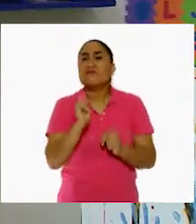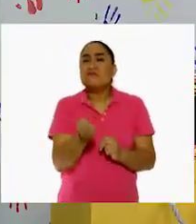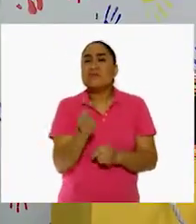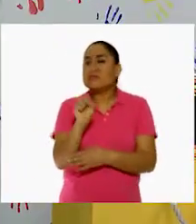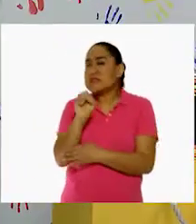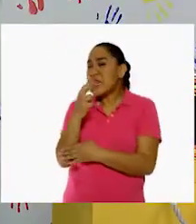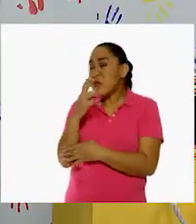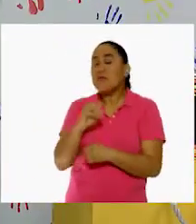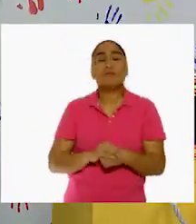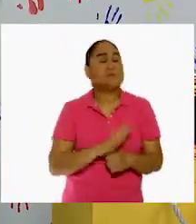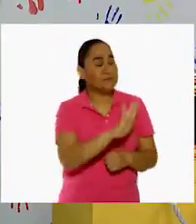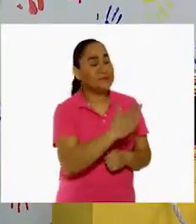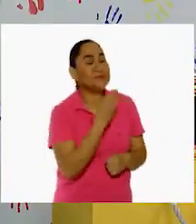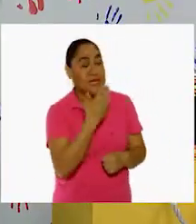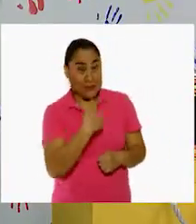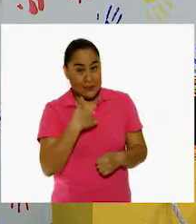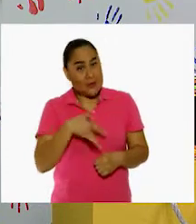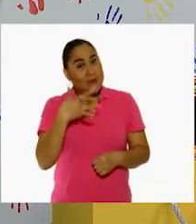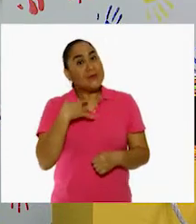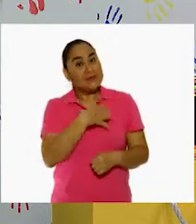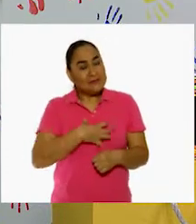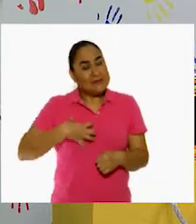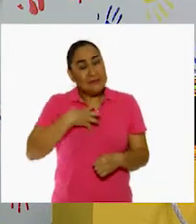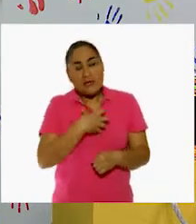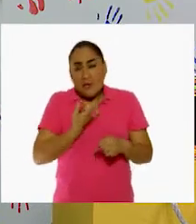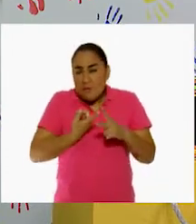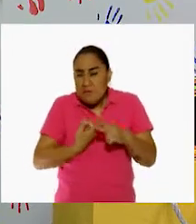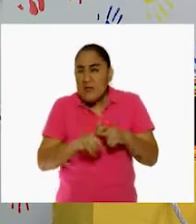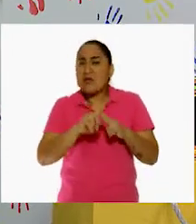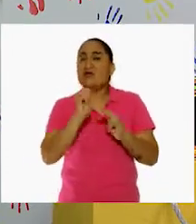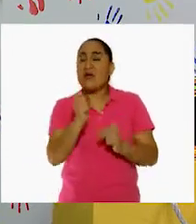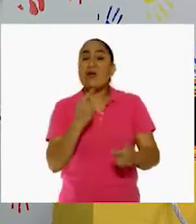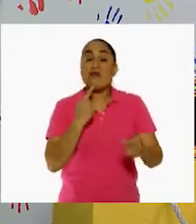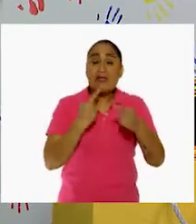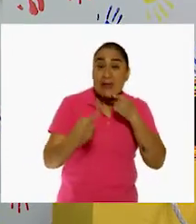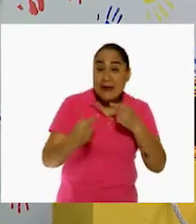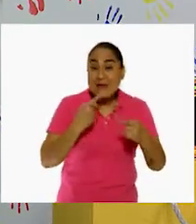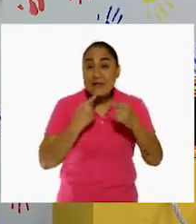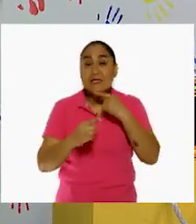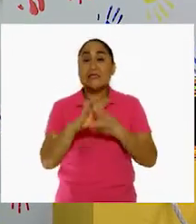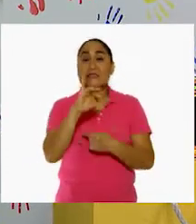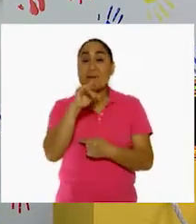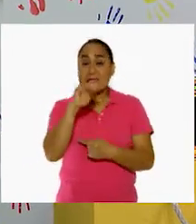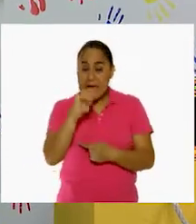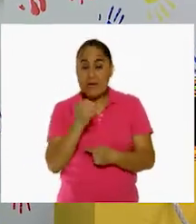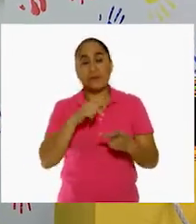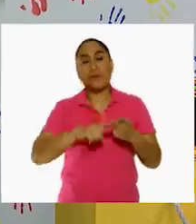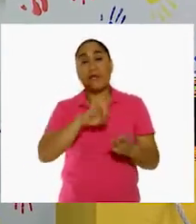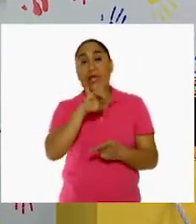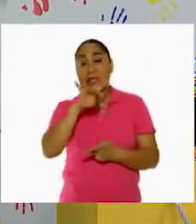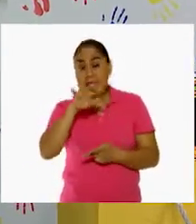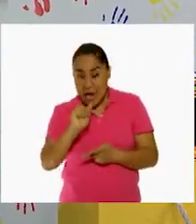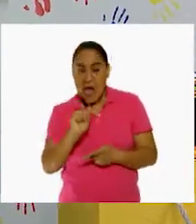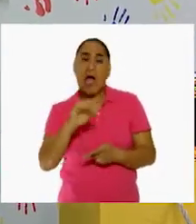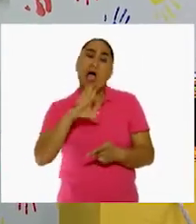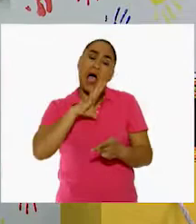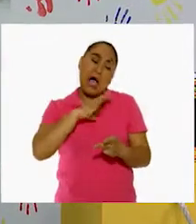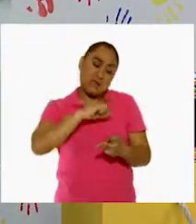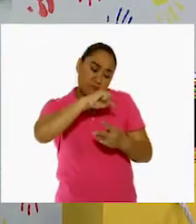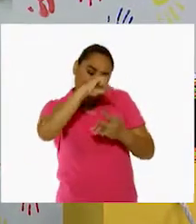Eri. Hoy estoy muy emocionado porque comenzaremos con los diálogos de cívica y ética, donde haremos muchas